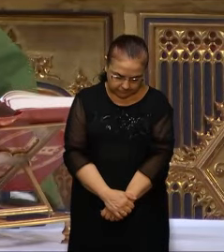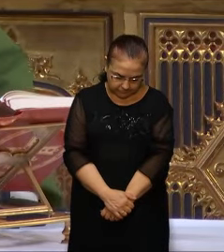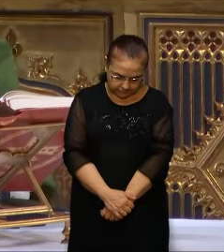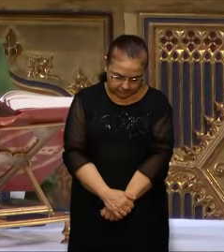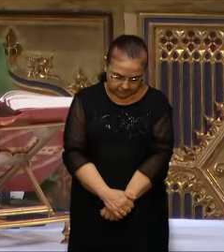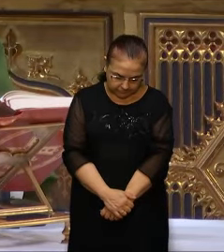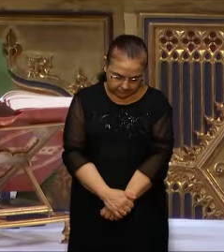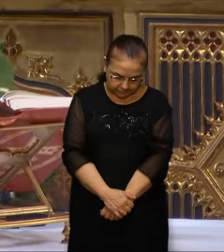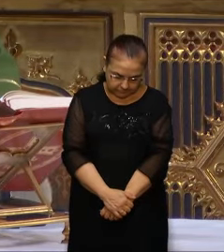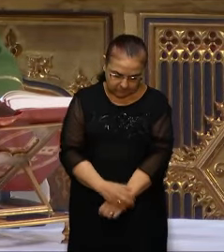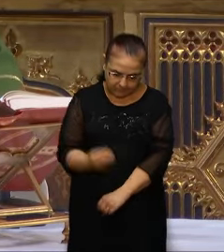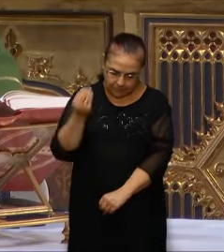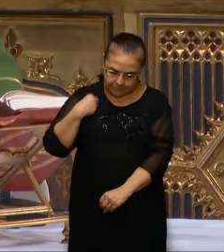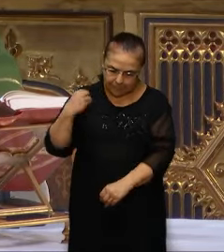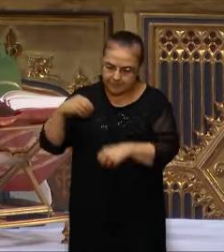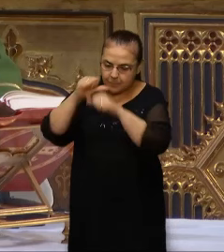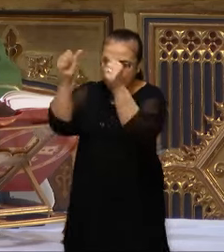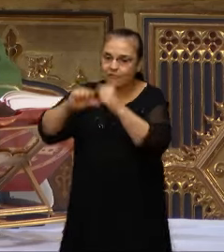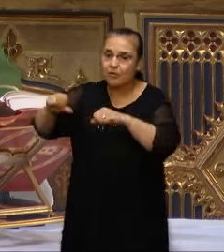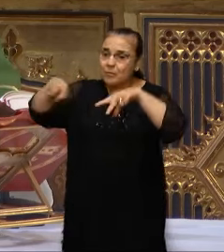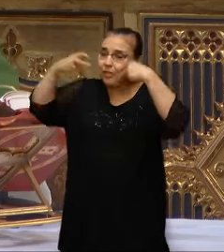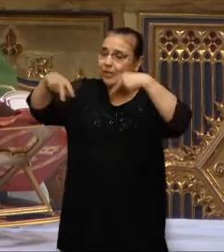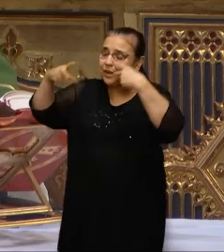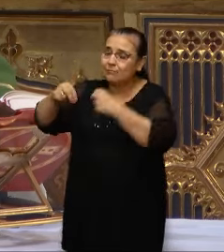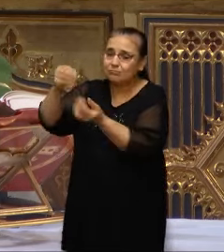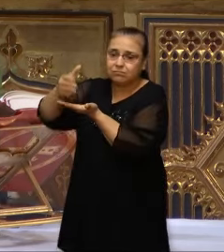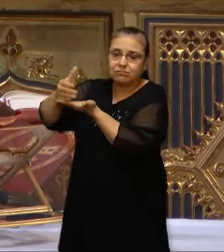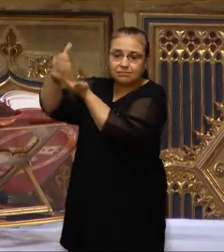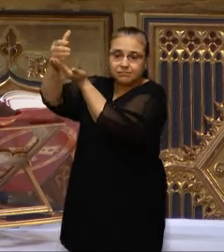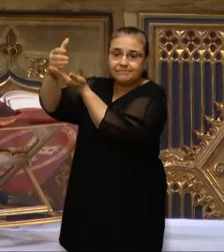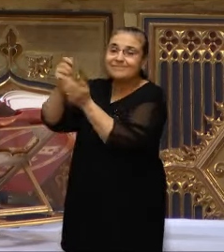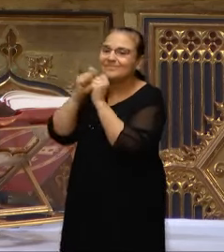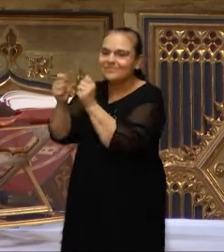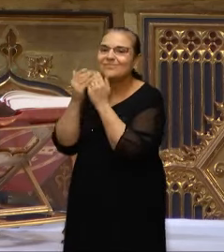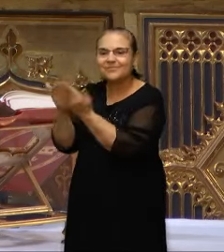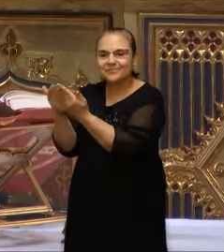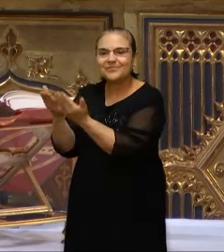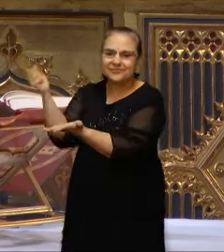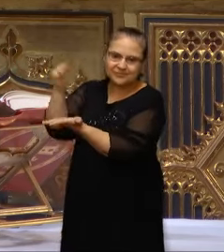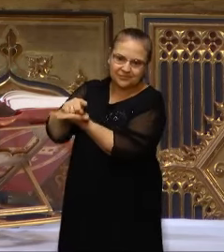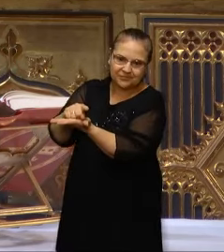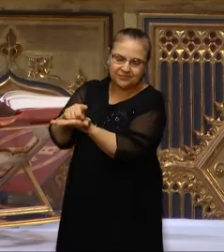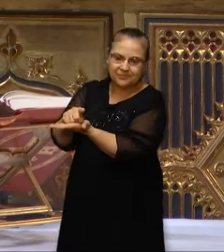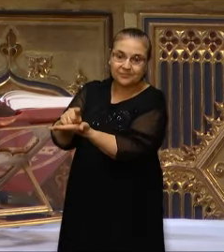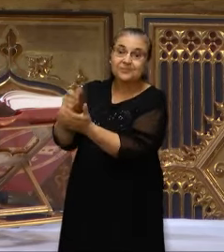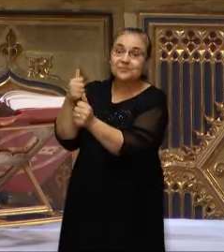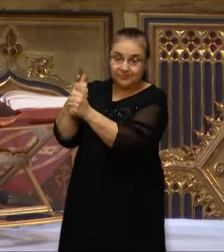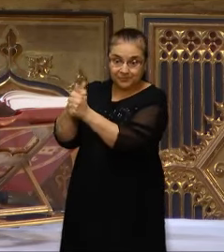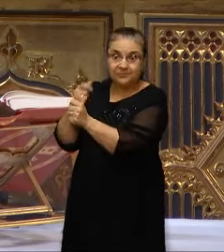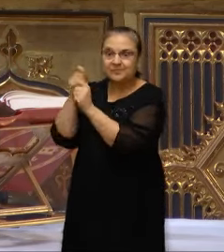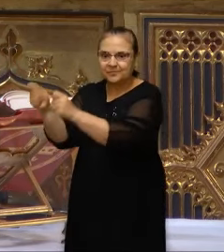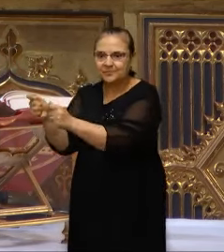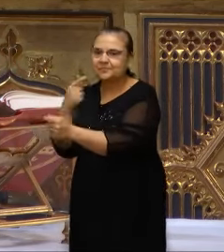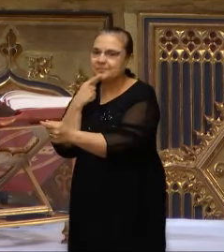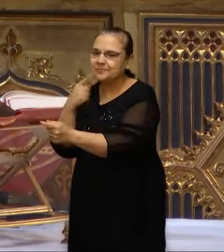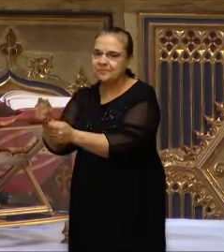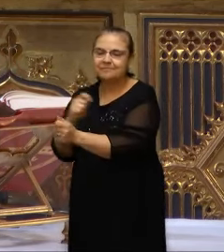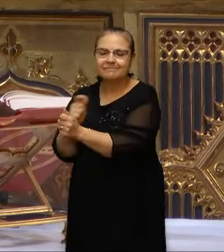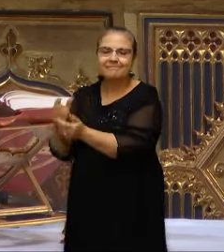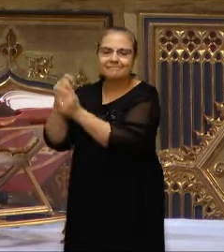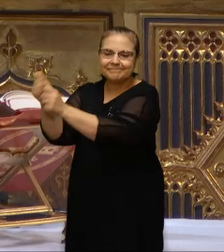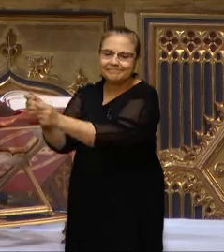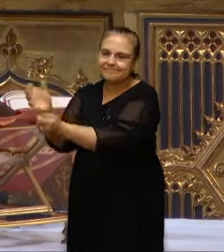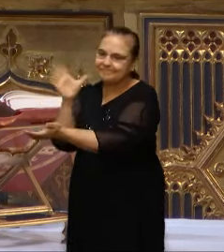vosotros del mismo modo acabada la cena tomó el cáliz y dándote Gracias de nuevo lo pasó a sus discípulos diciendo